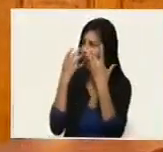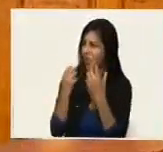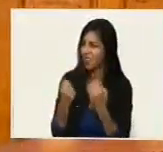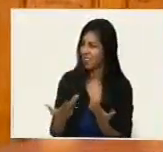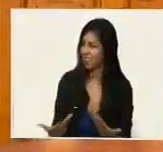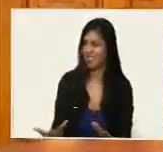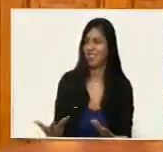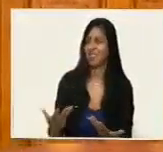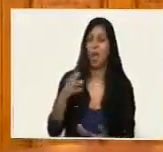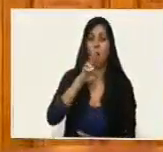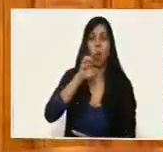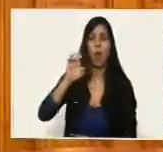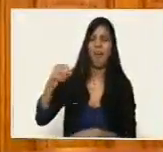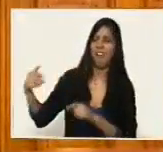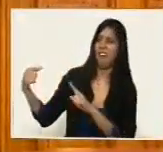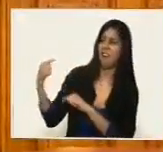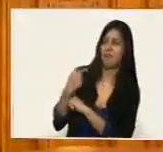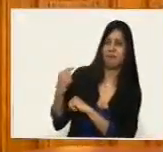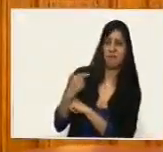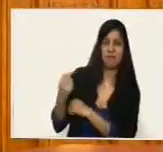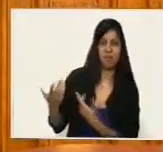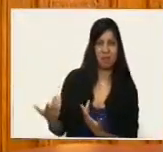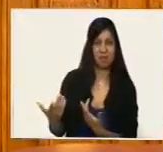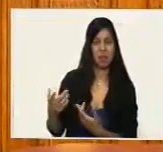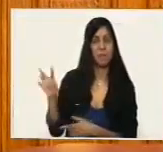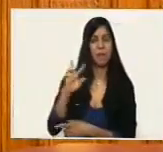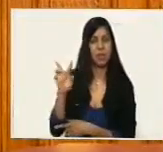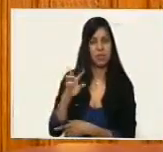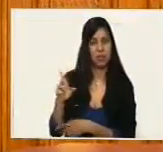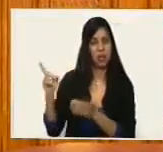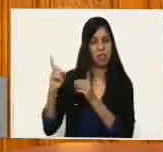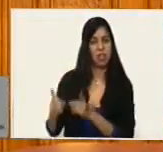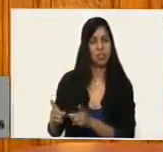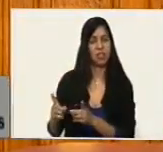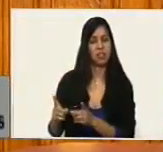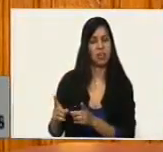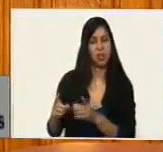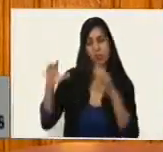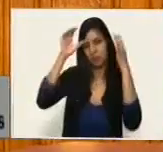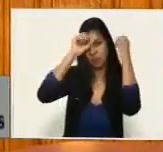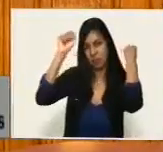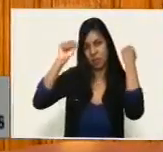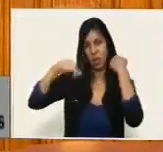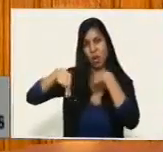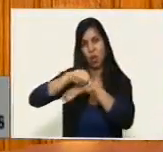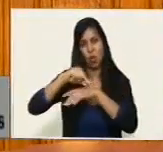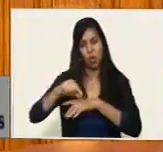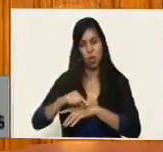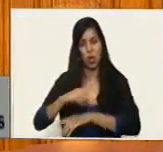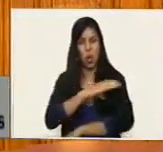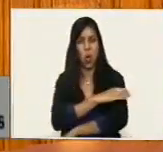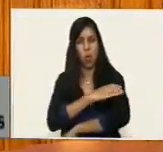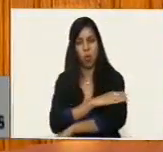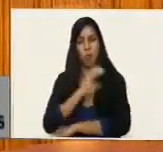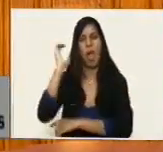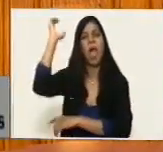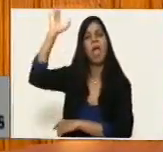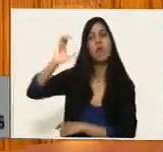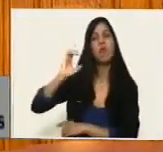tal tamaño decidida por los cancilleres de los gobiernos de la derecha europea.